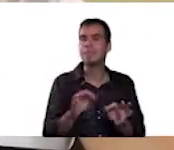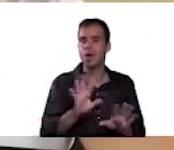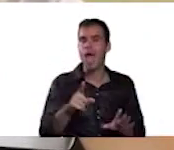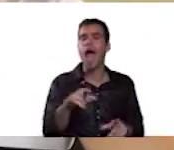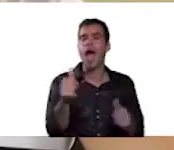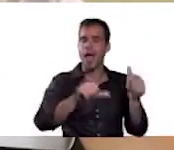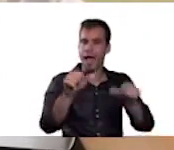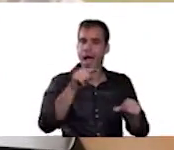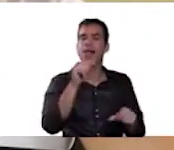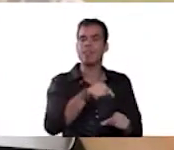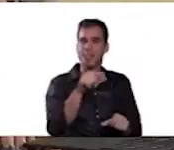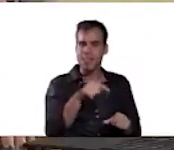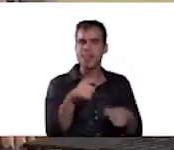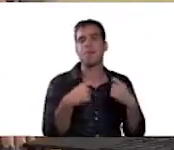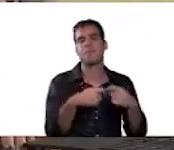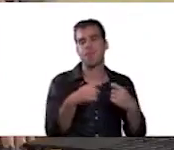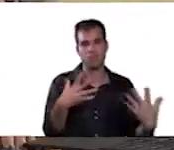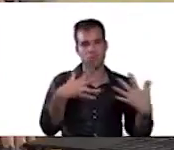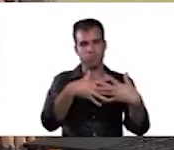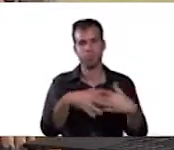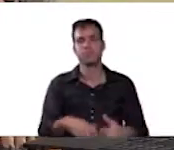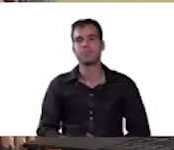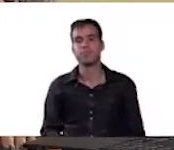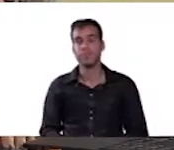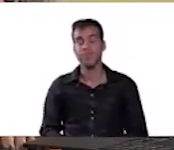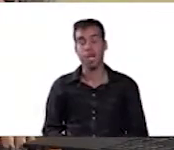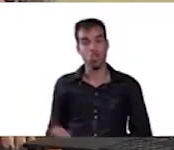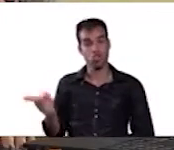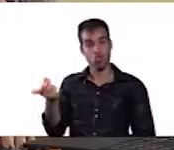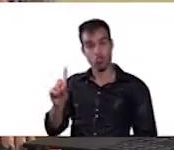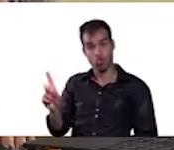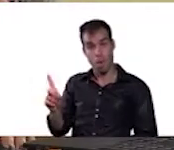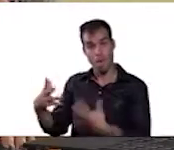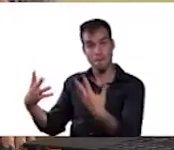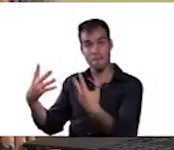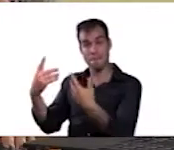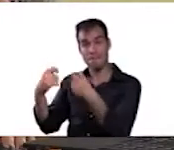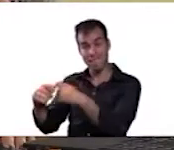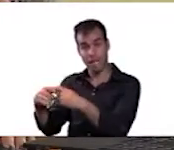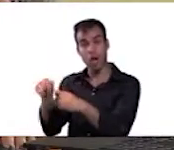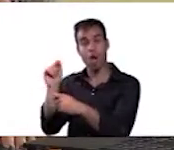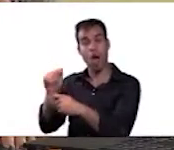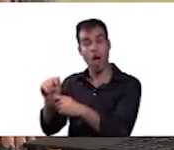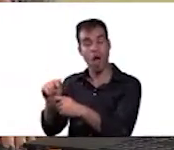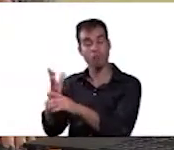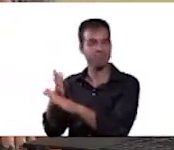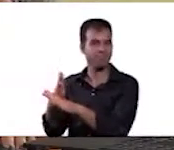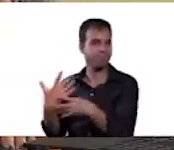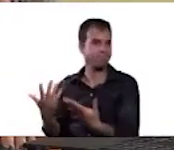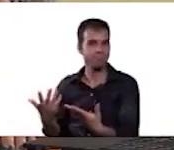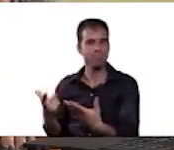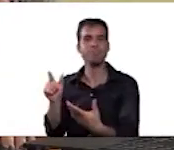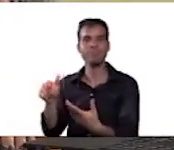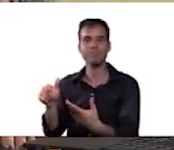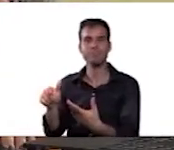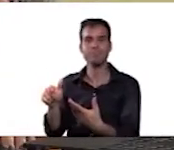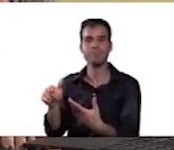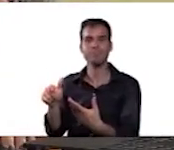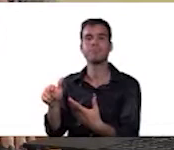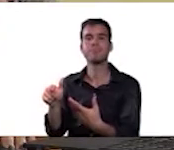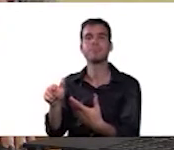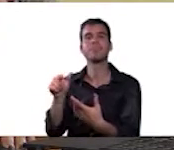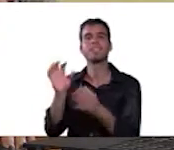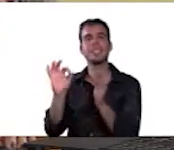presenta enlace metálico. En el caso de las sustancias no metálicas, generalmente presentan